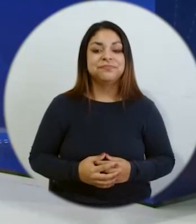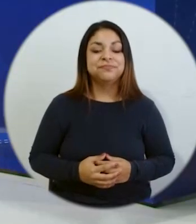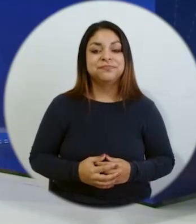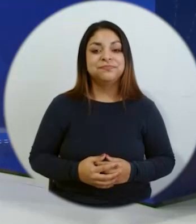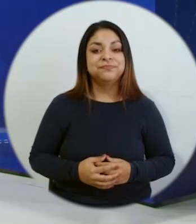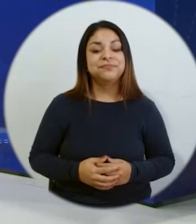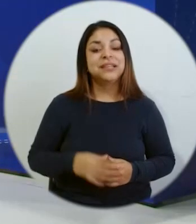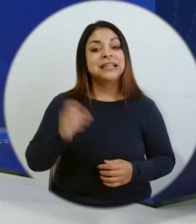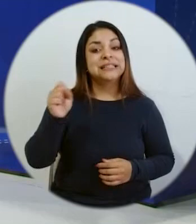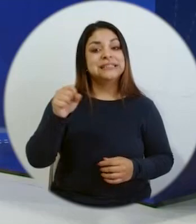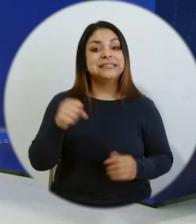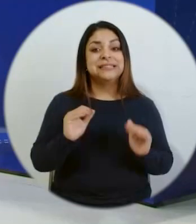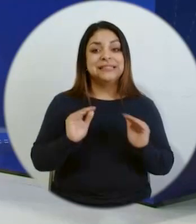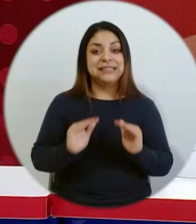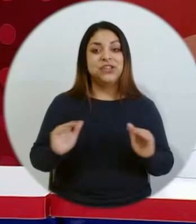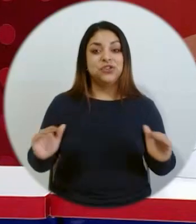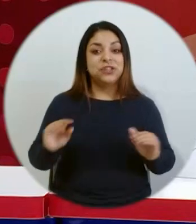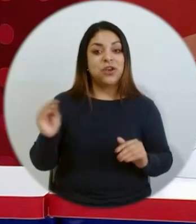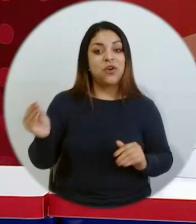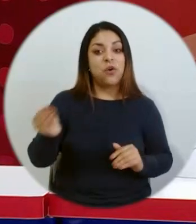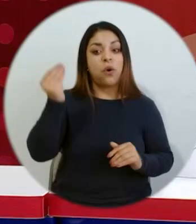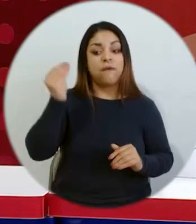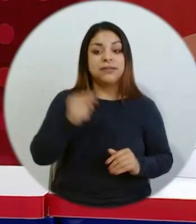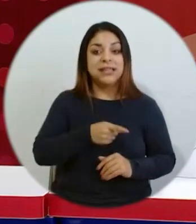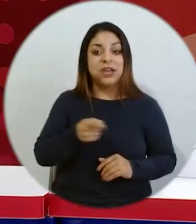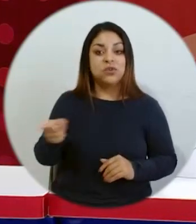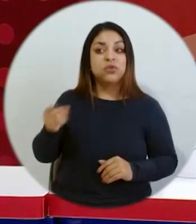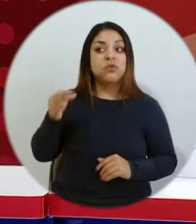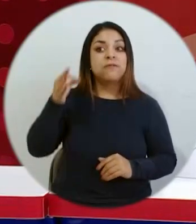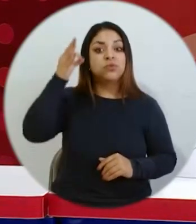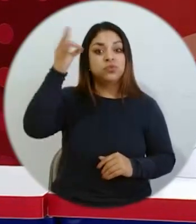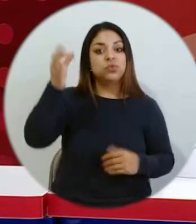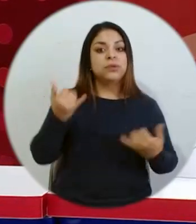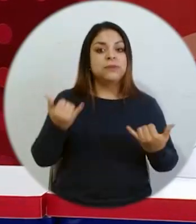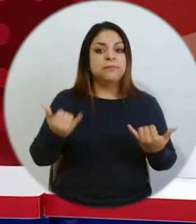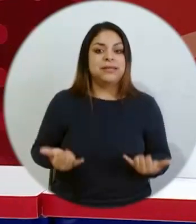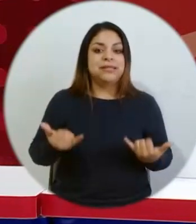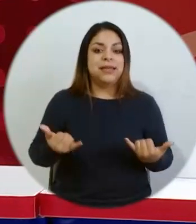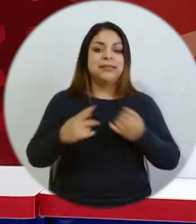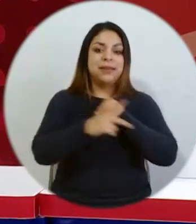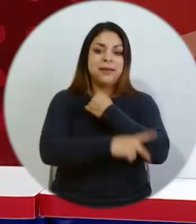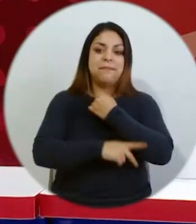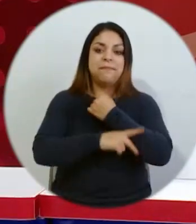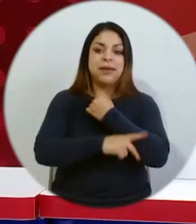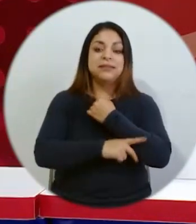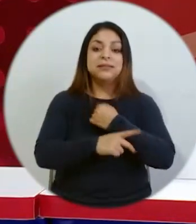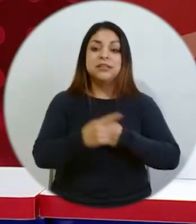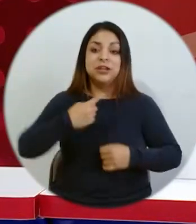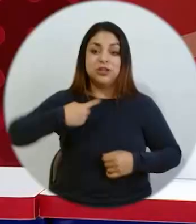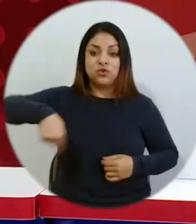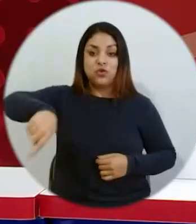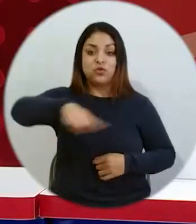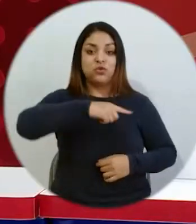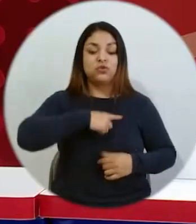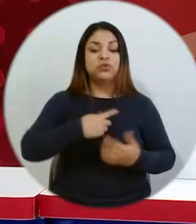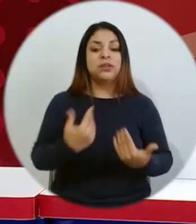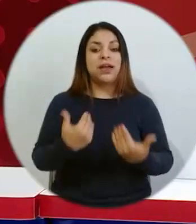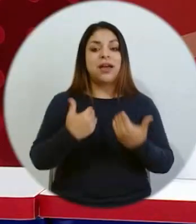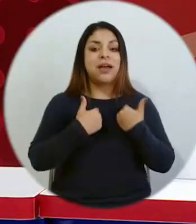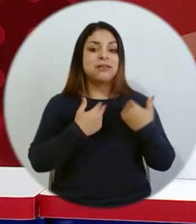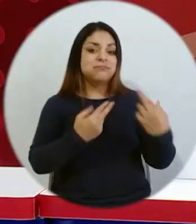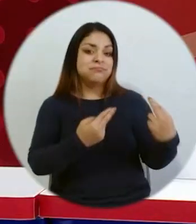los niños, niñas y adolescentes son el presente y el futuro del país. Así Y es. cada uno y cada una de nosotros tiene